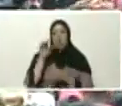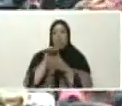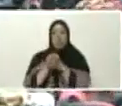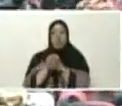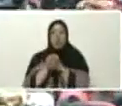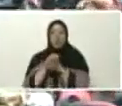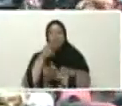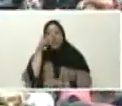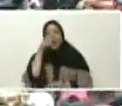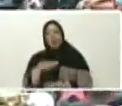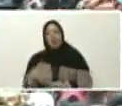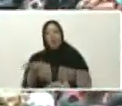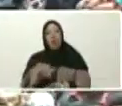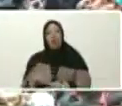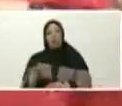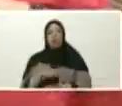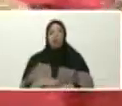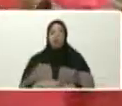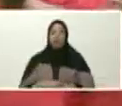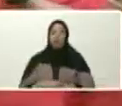y abrazar al pueblo.